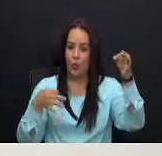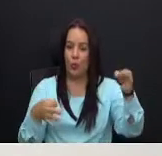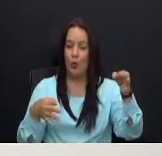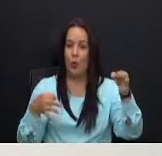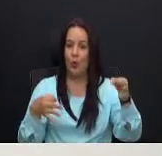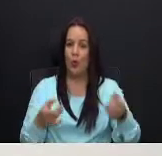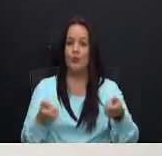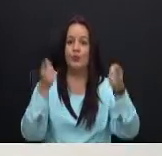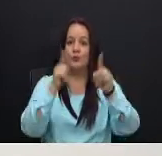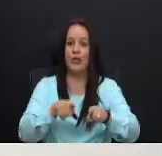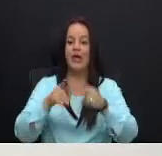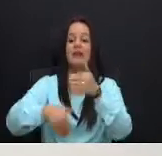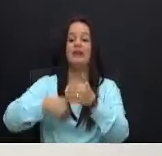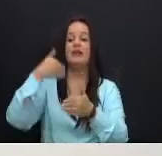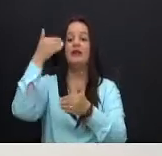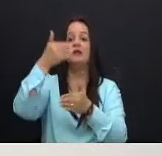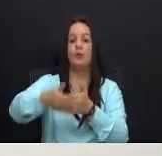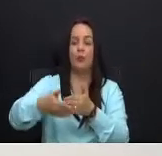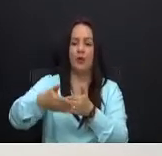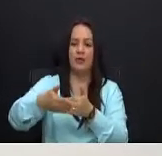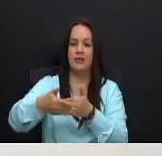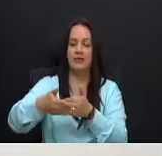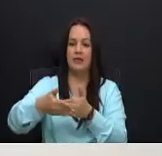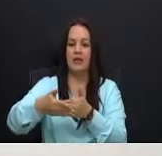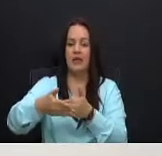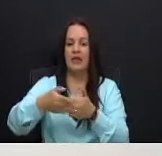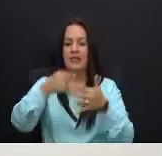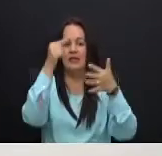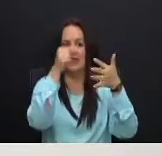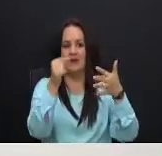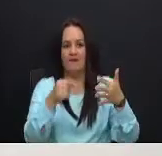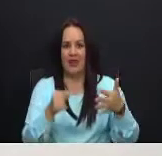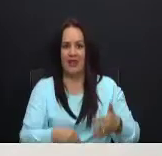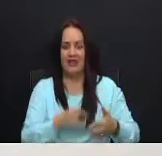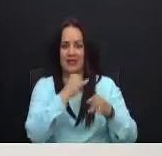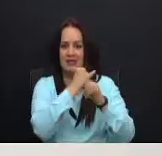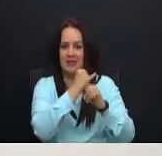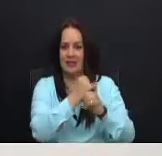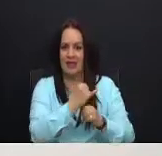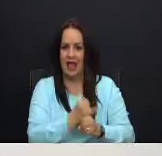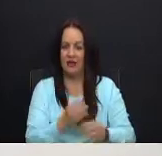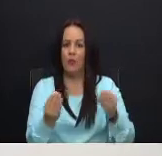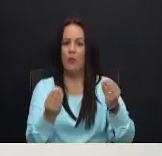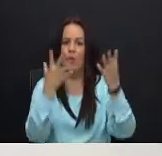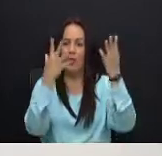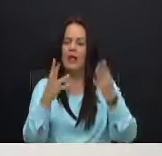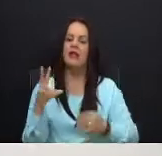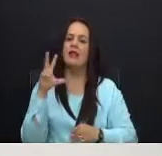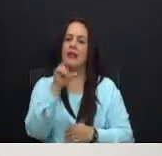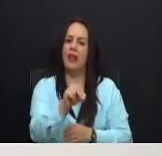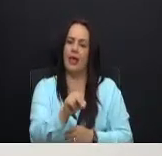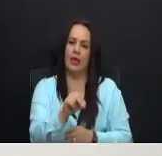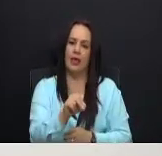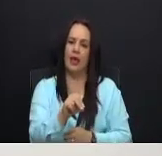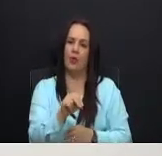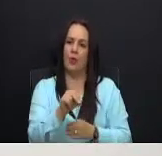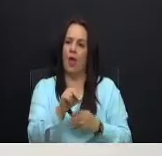una serie de entidades públicas se negaron a entregar